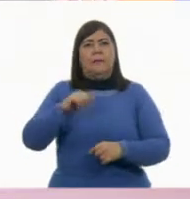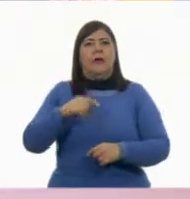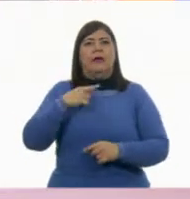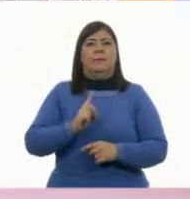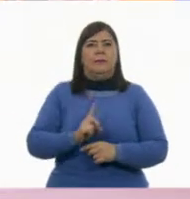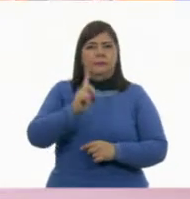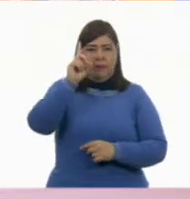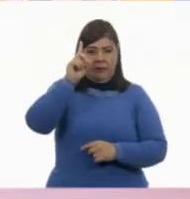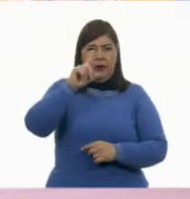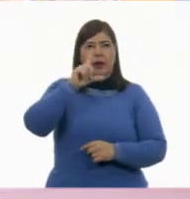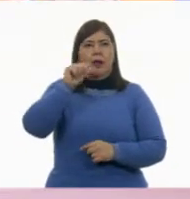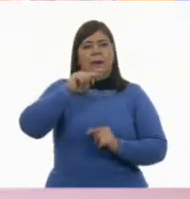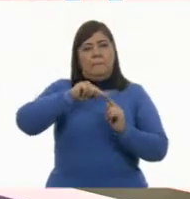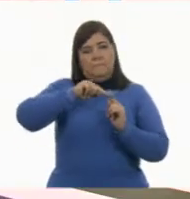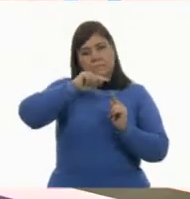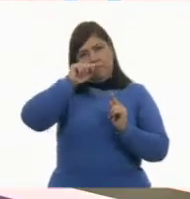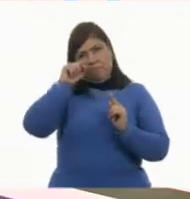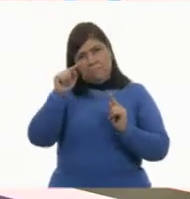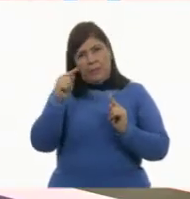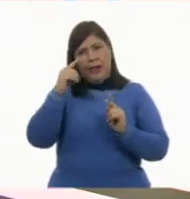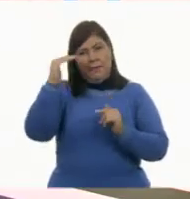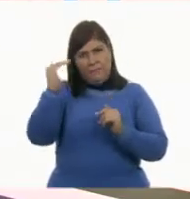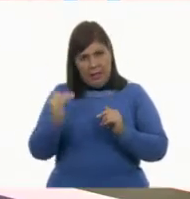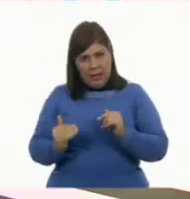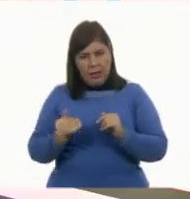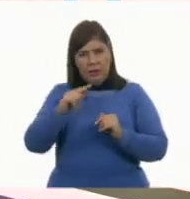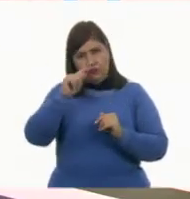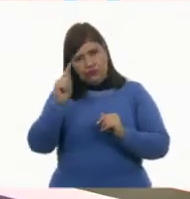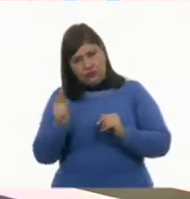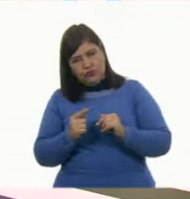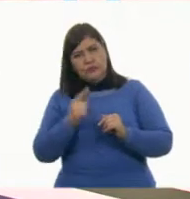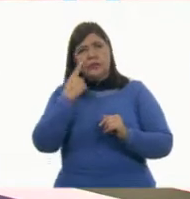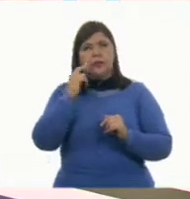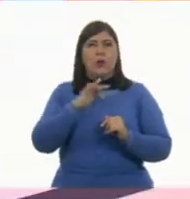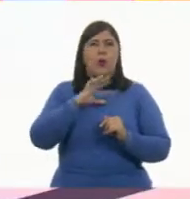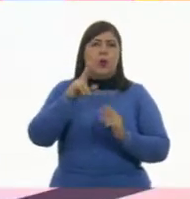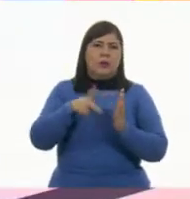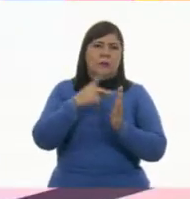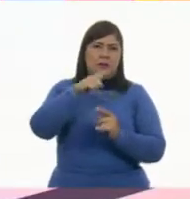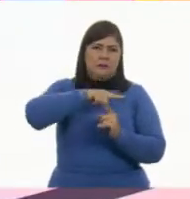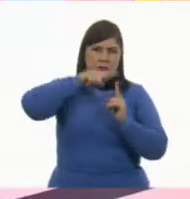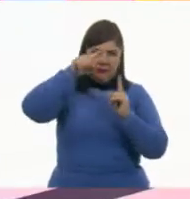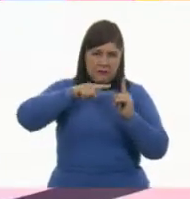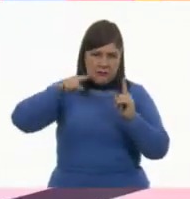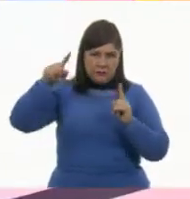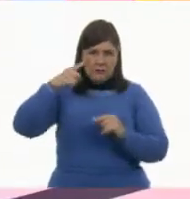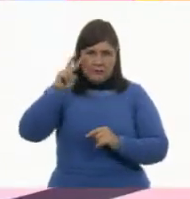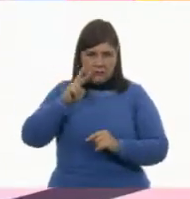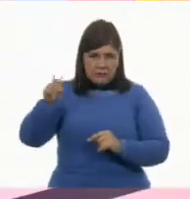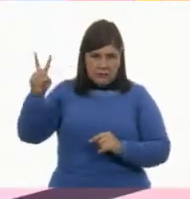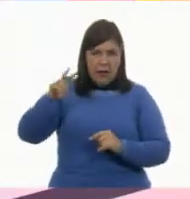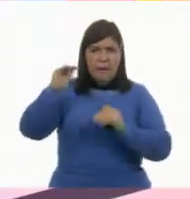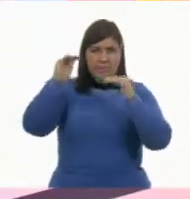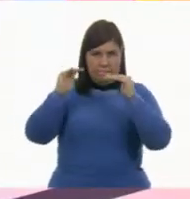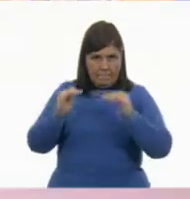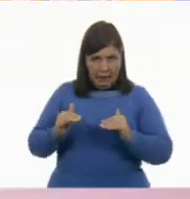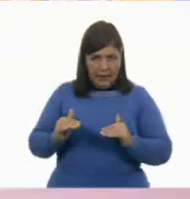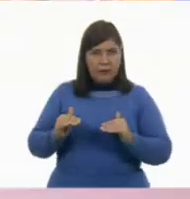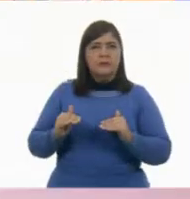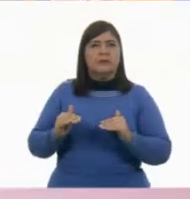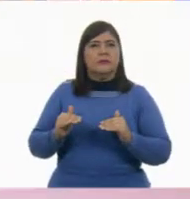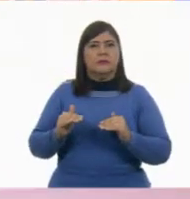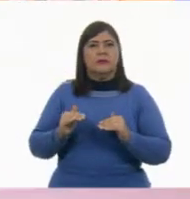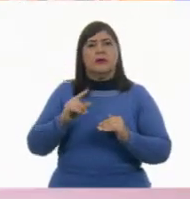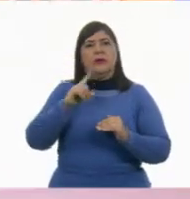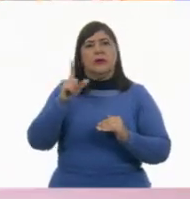luego medio círculo hacia abajo, luego en zigzag otra vez, luego hacia abajo,